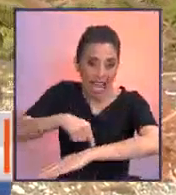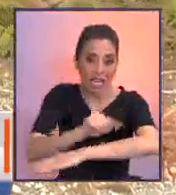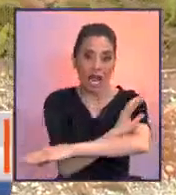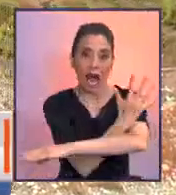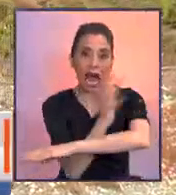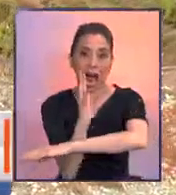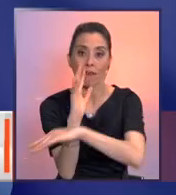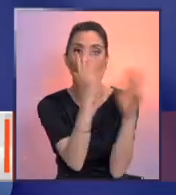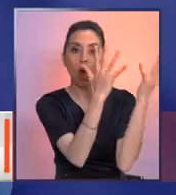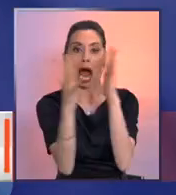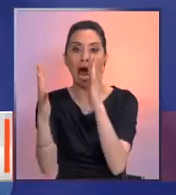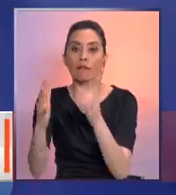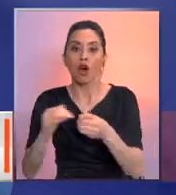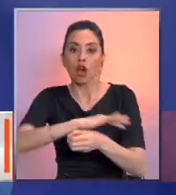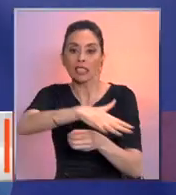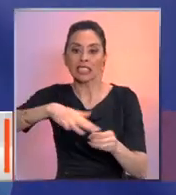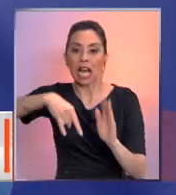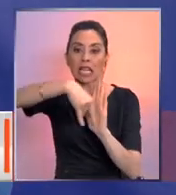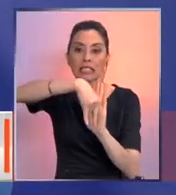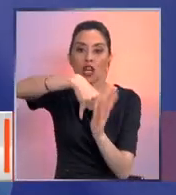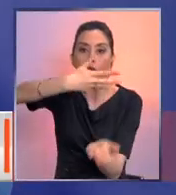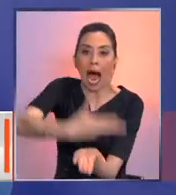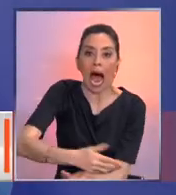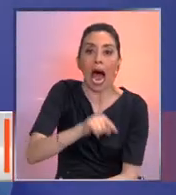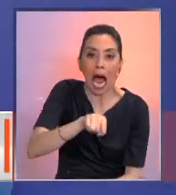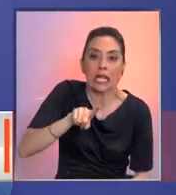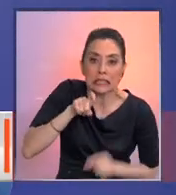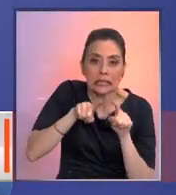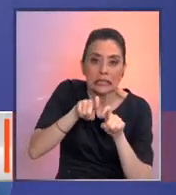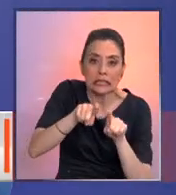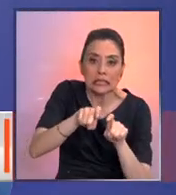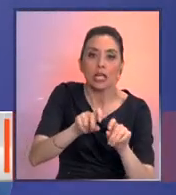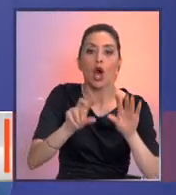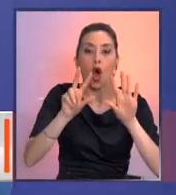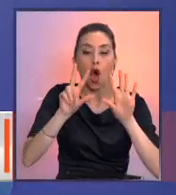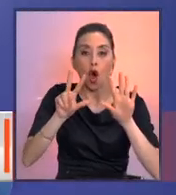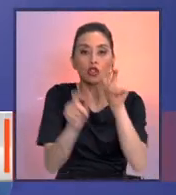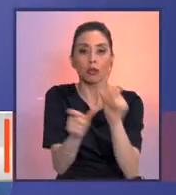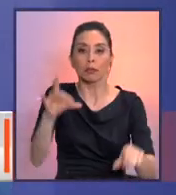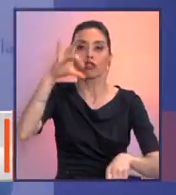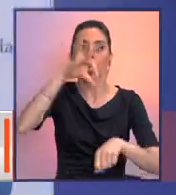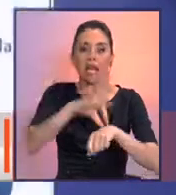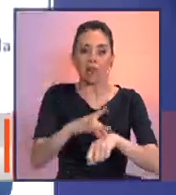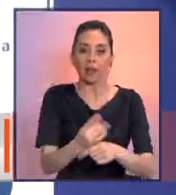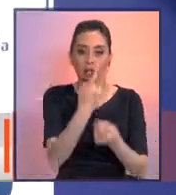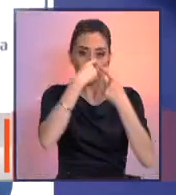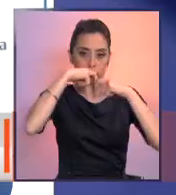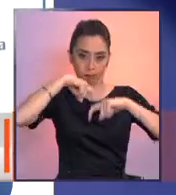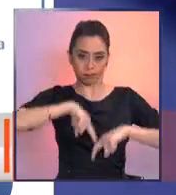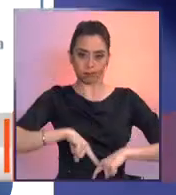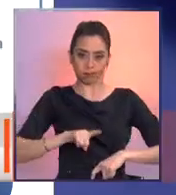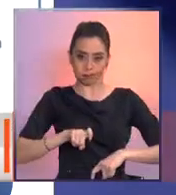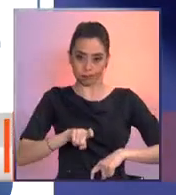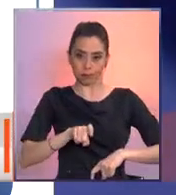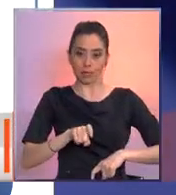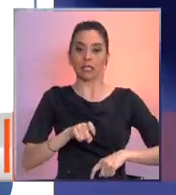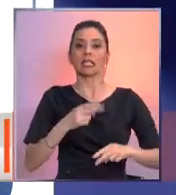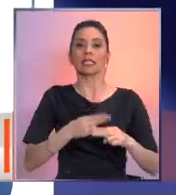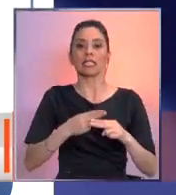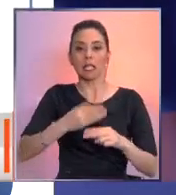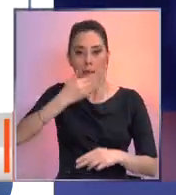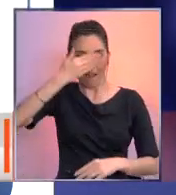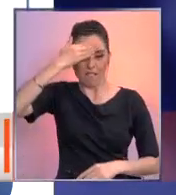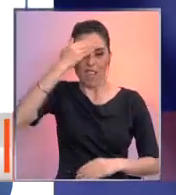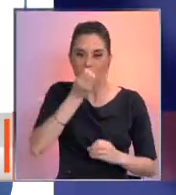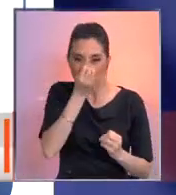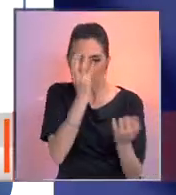la isla de Chiloé, lugar en donde hasta la fecha se han registrado 8 casos confirmados de personas infectadas con la llamada fiebre de los